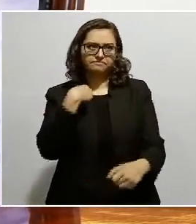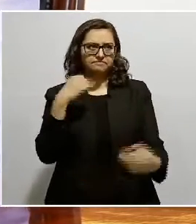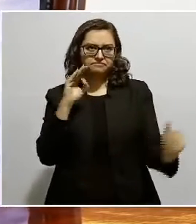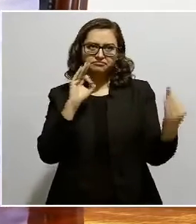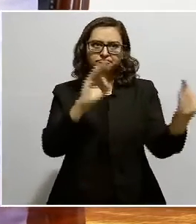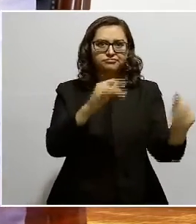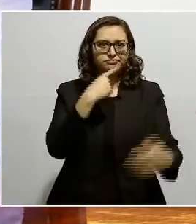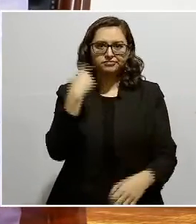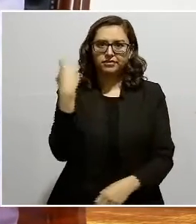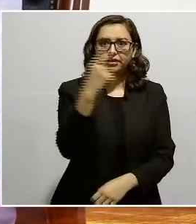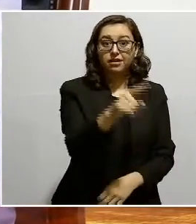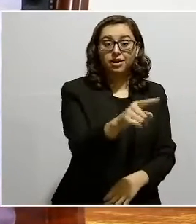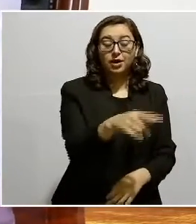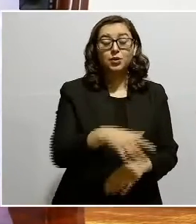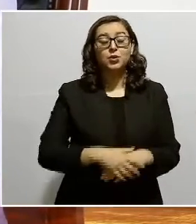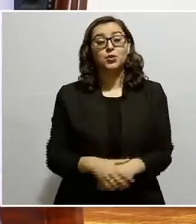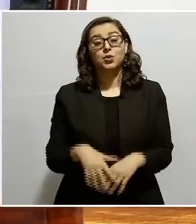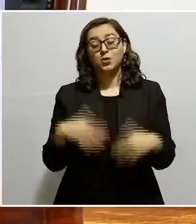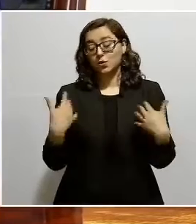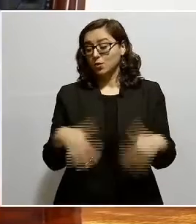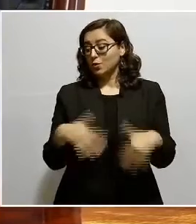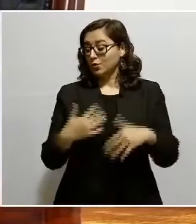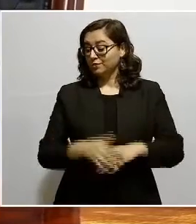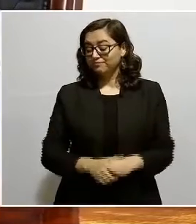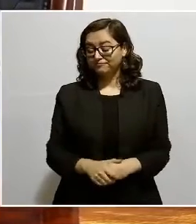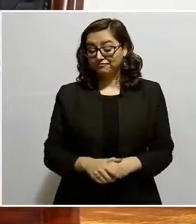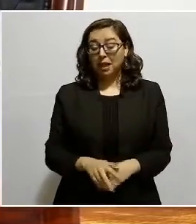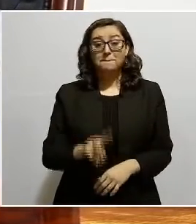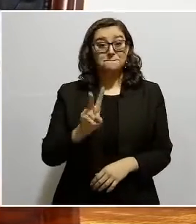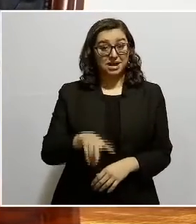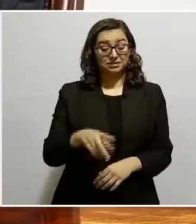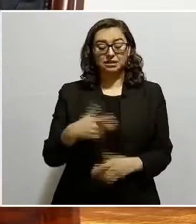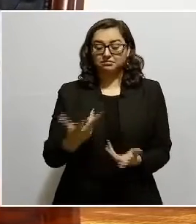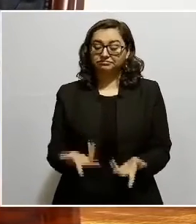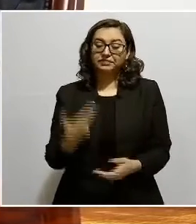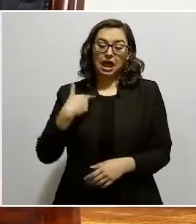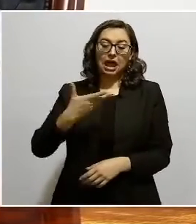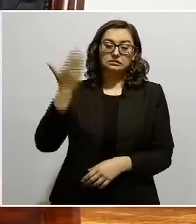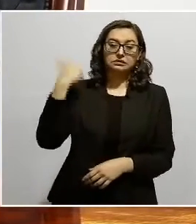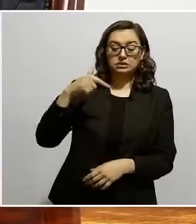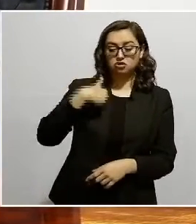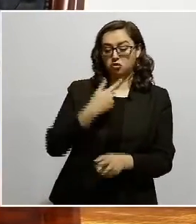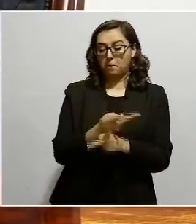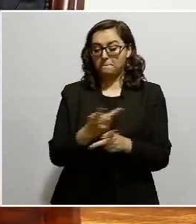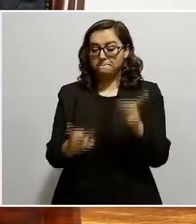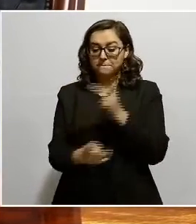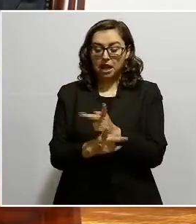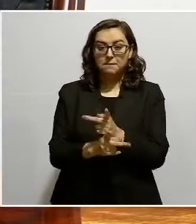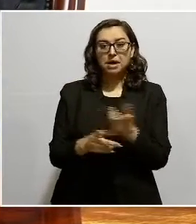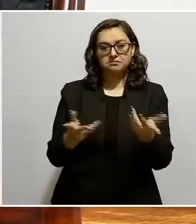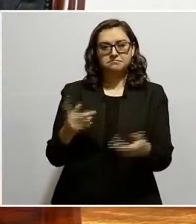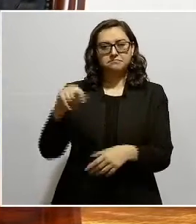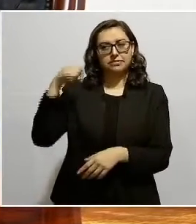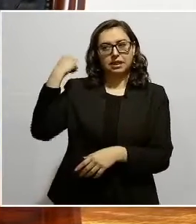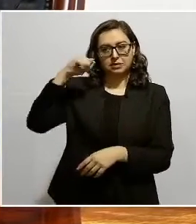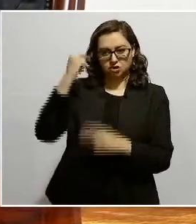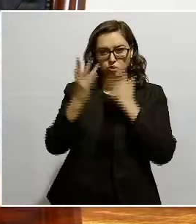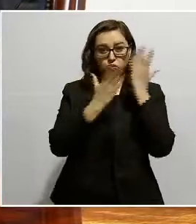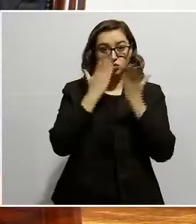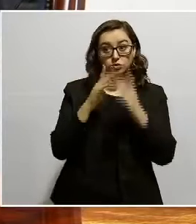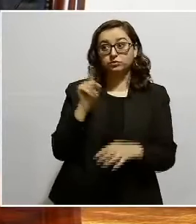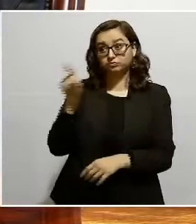conocí al maestro Pellicer, yo estudiaba la preparatoria en Villahermosa y él era un